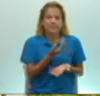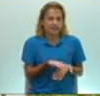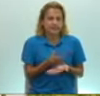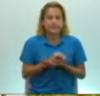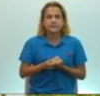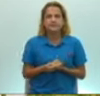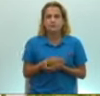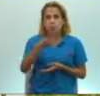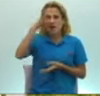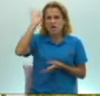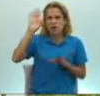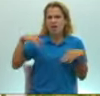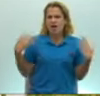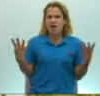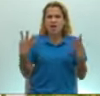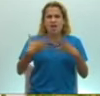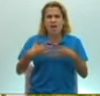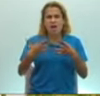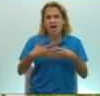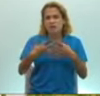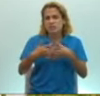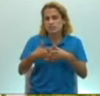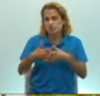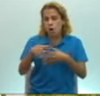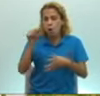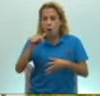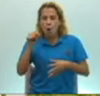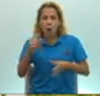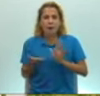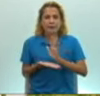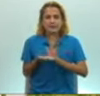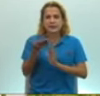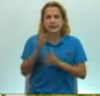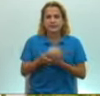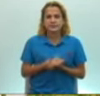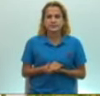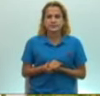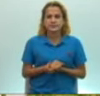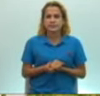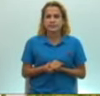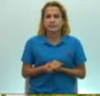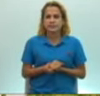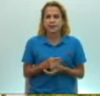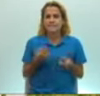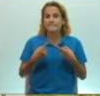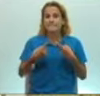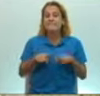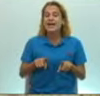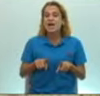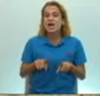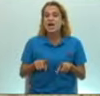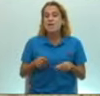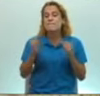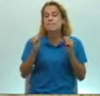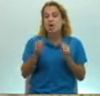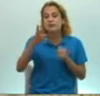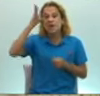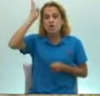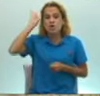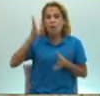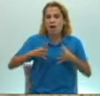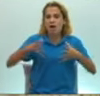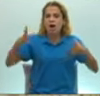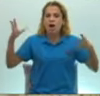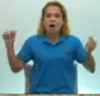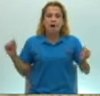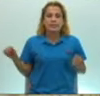en la historia del hombre contada por sus casas sobre Roma y qué relación guardaba con estos adelantos que hemos estado discutiendo en nuestra clase? Pero